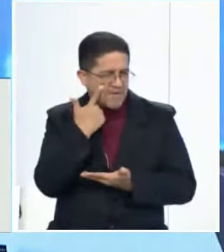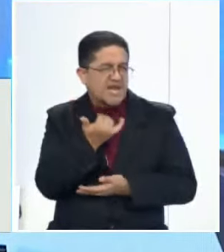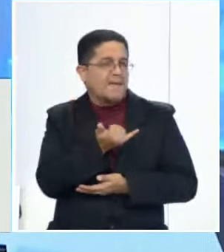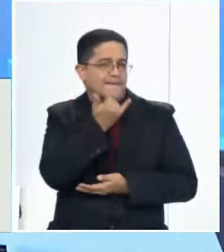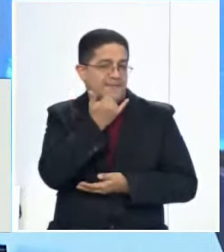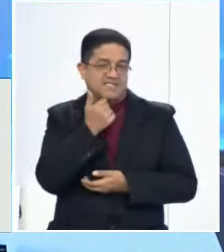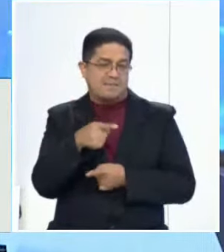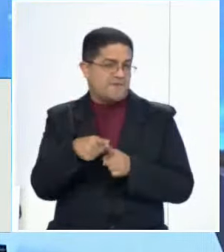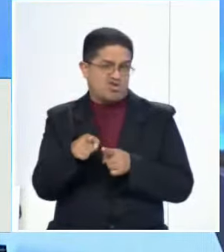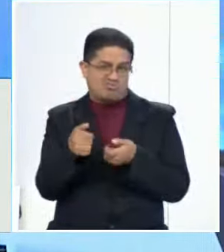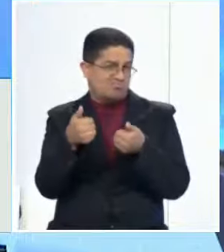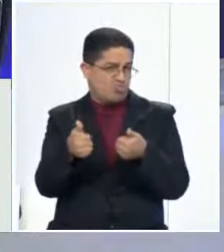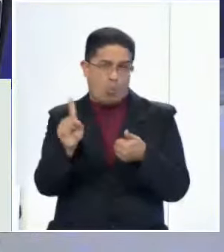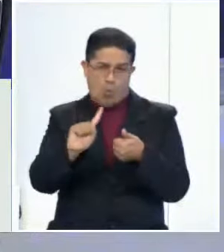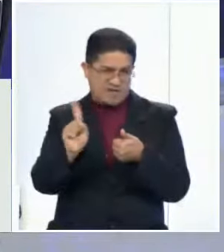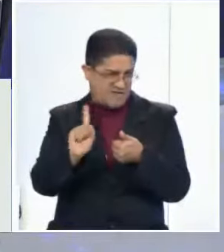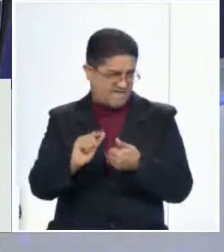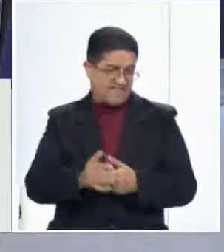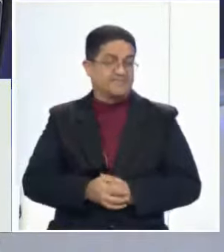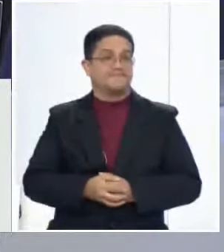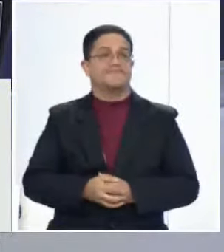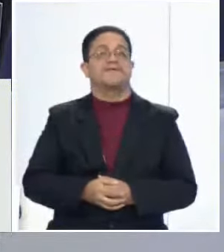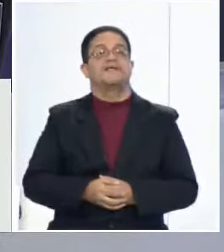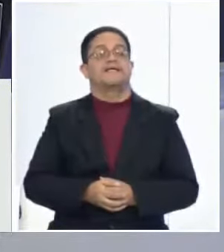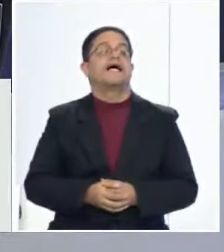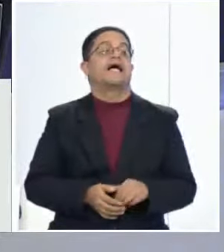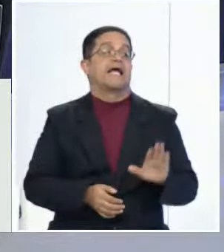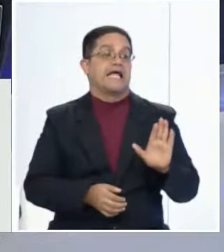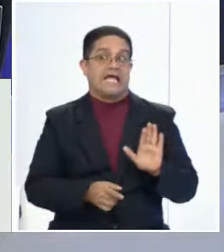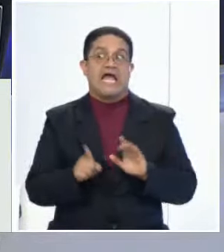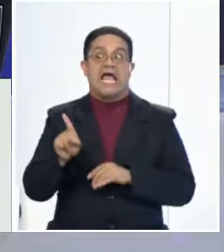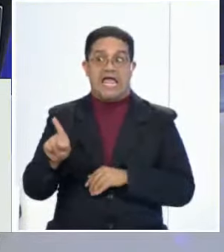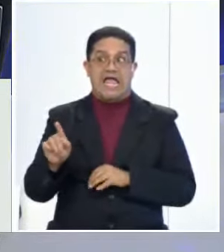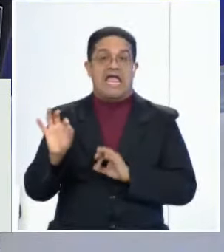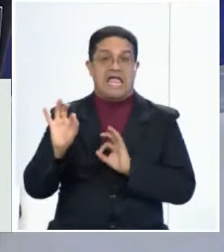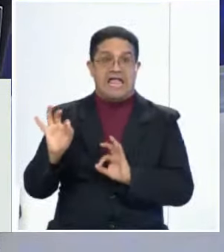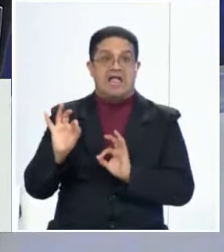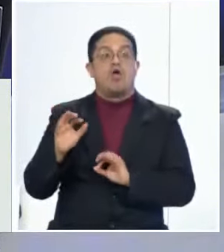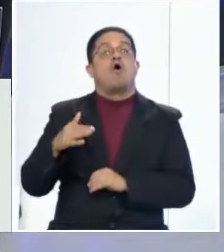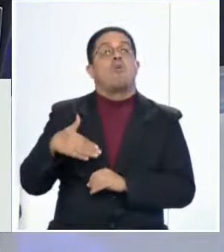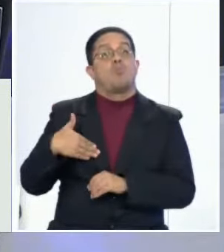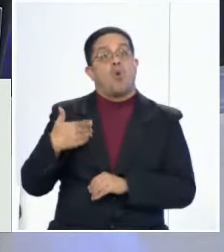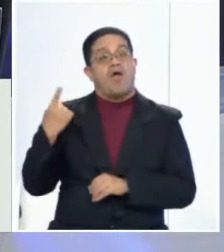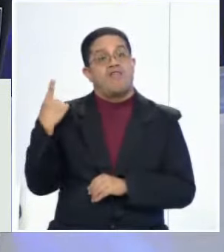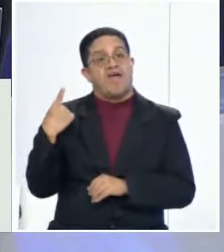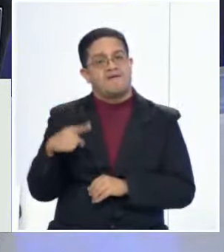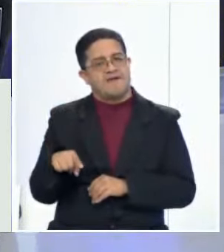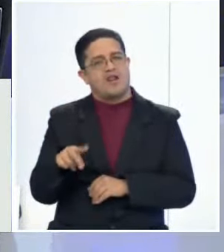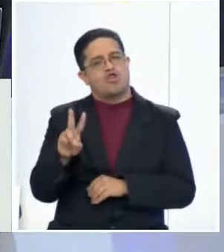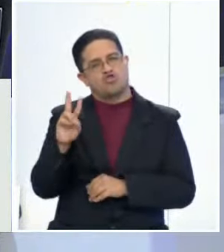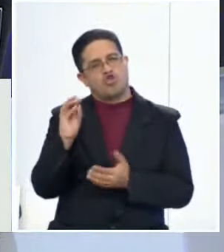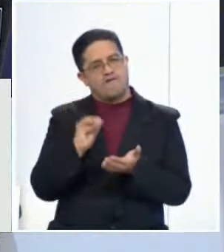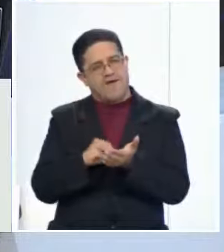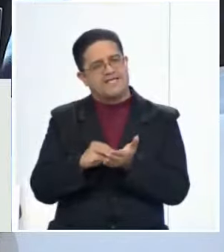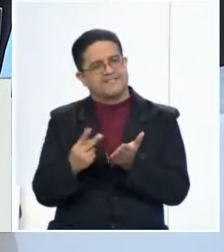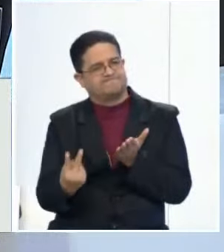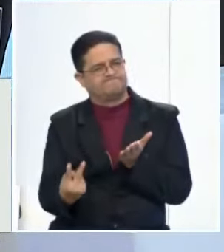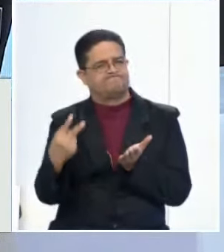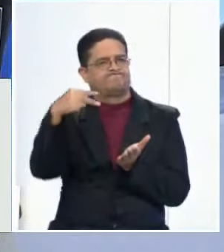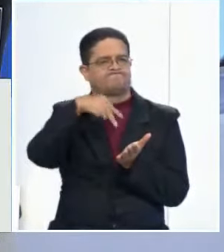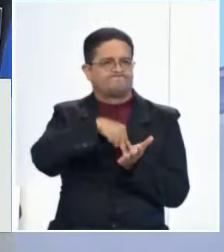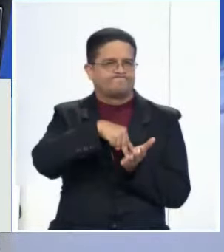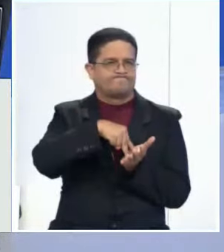bien. Por supuesto. Entonces, sí sucede de que puede haber 2 episodios que nos levantemos a ir al